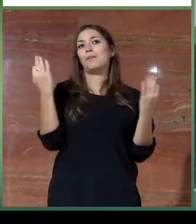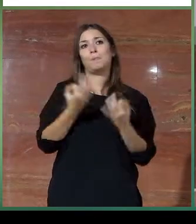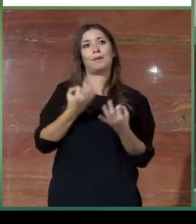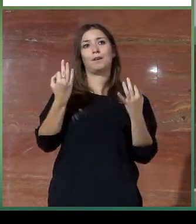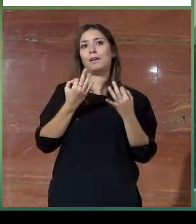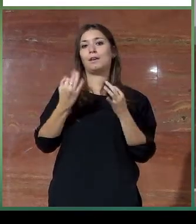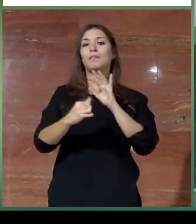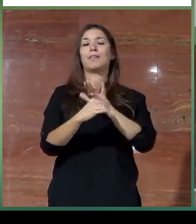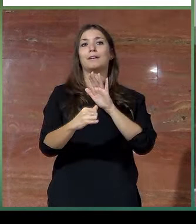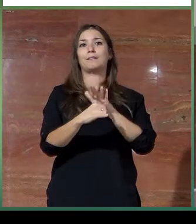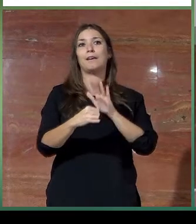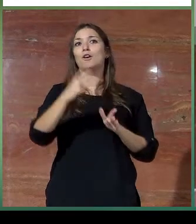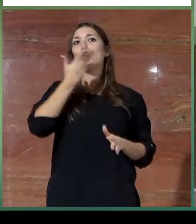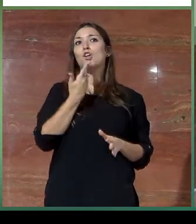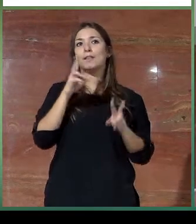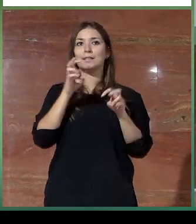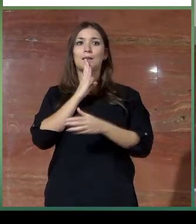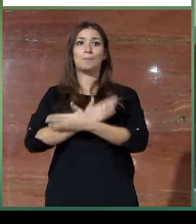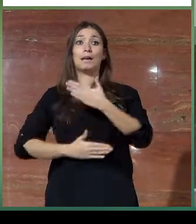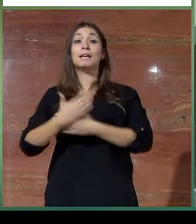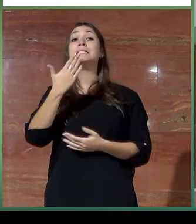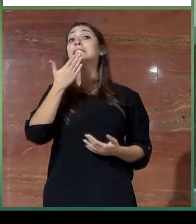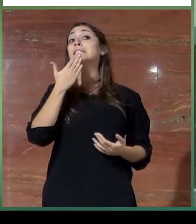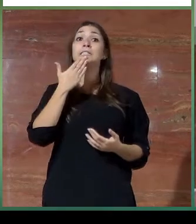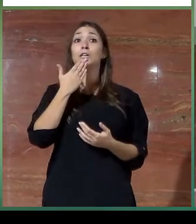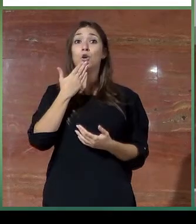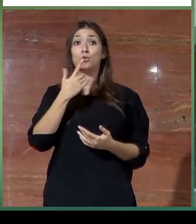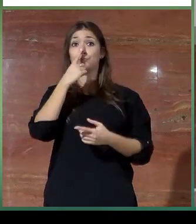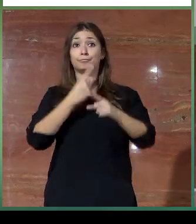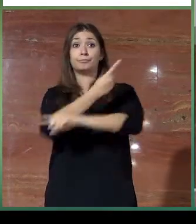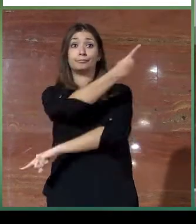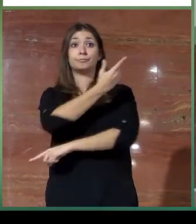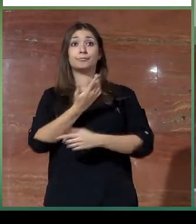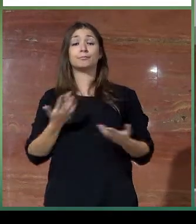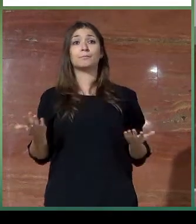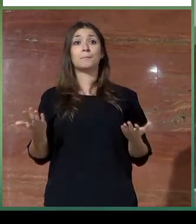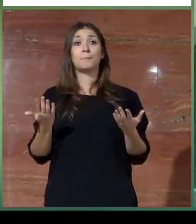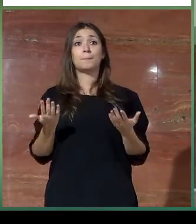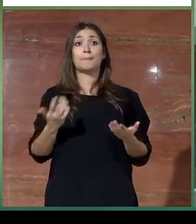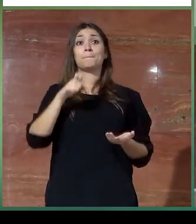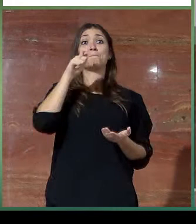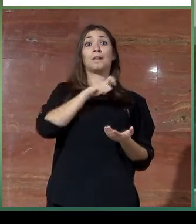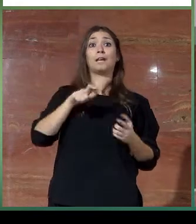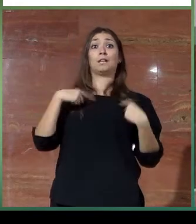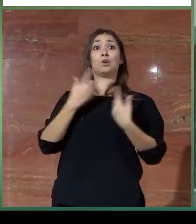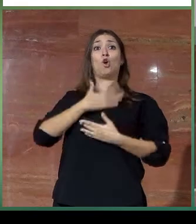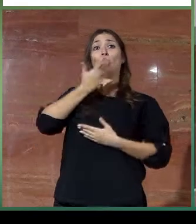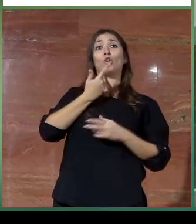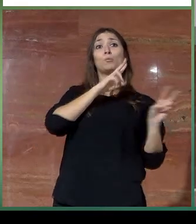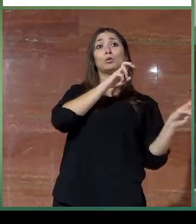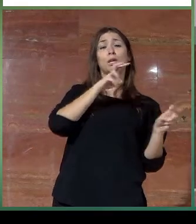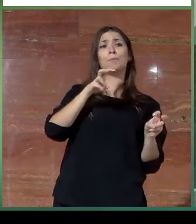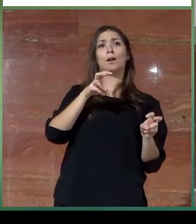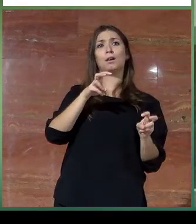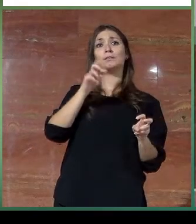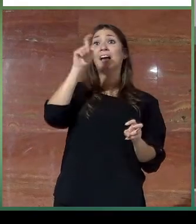se aproxime a este tema, va a ser ir a contrapelo los que conocemos una serie de temas